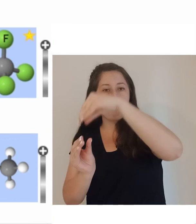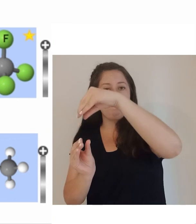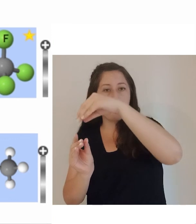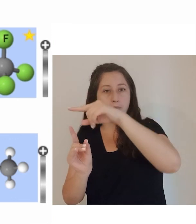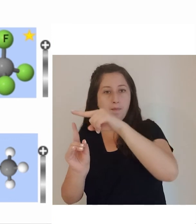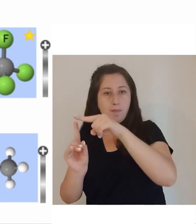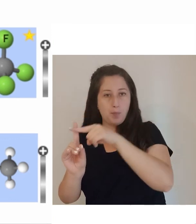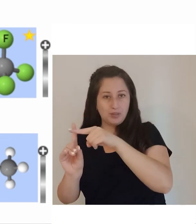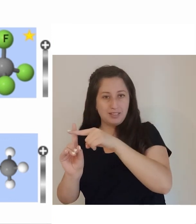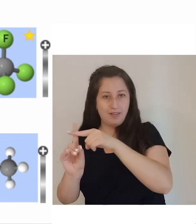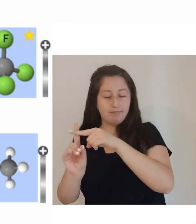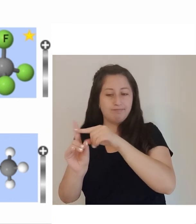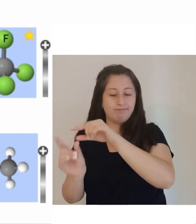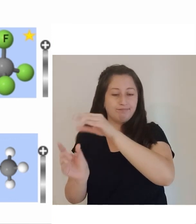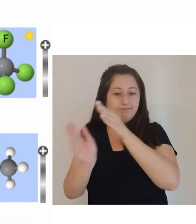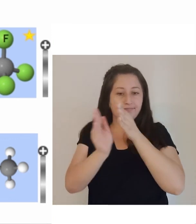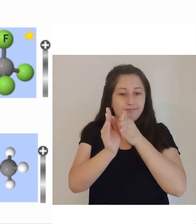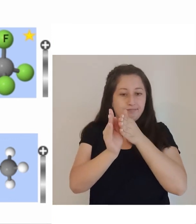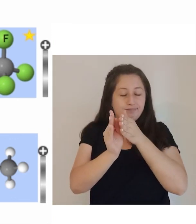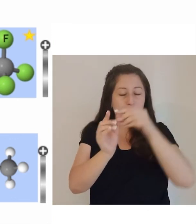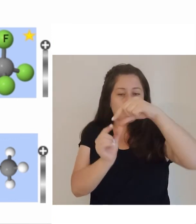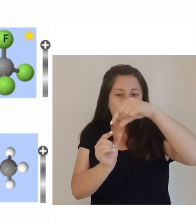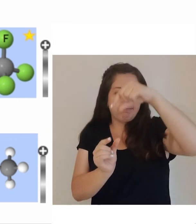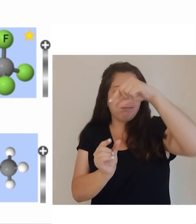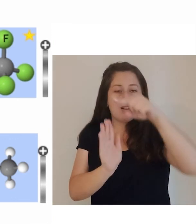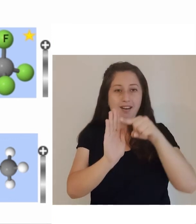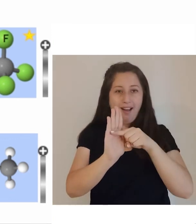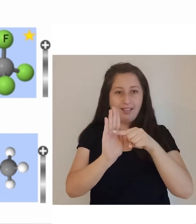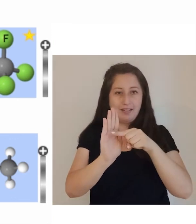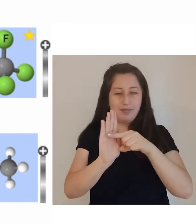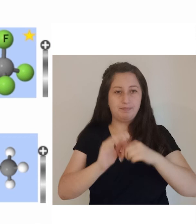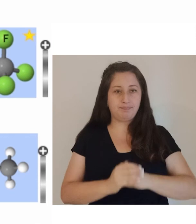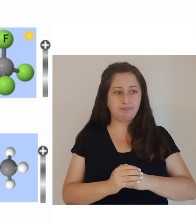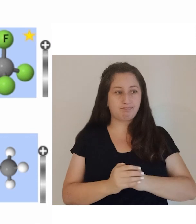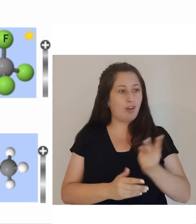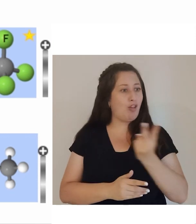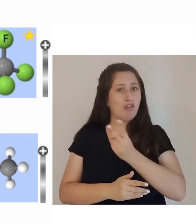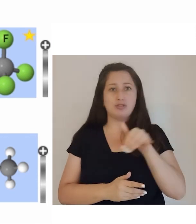una placa de carga positiva y una placa de carga negativa.